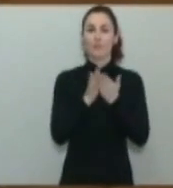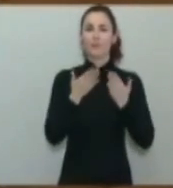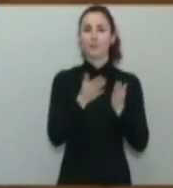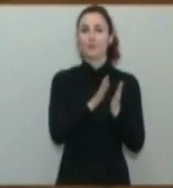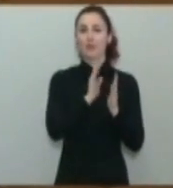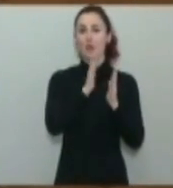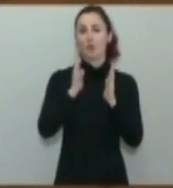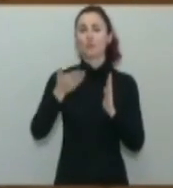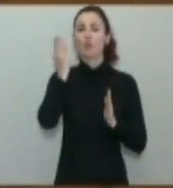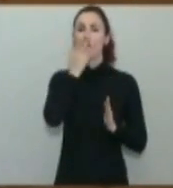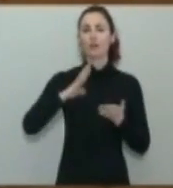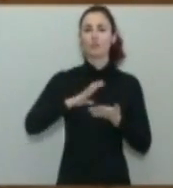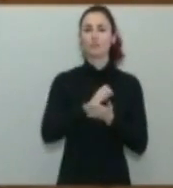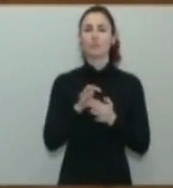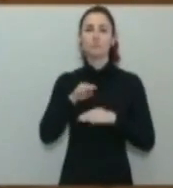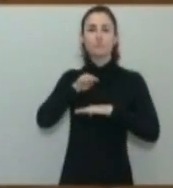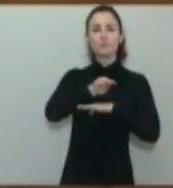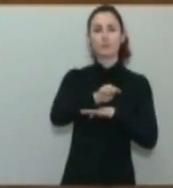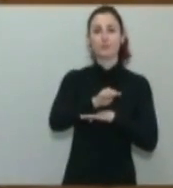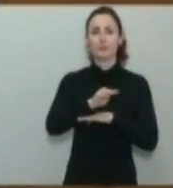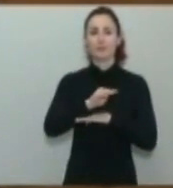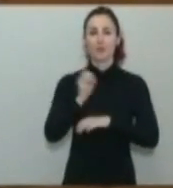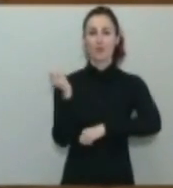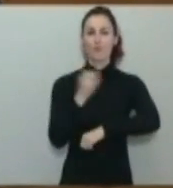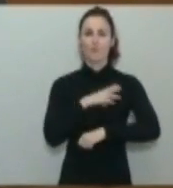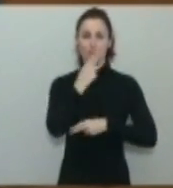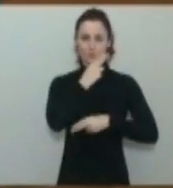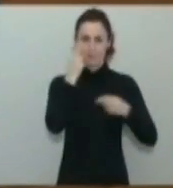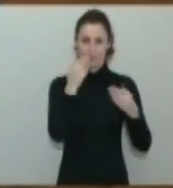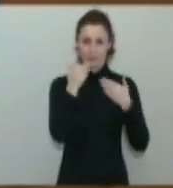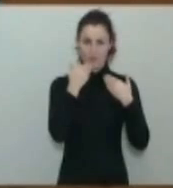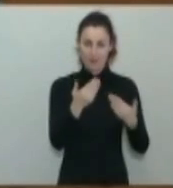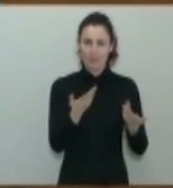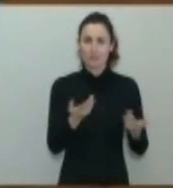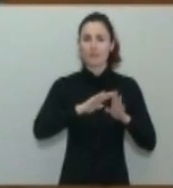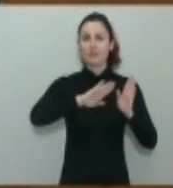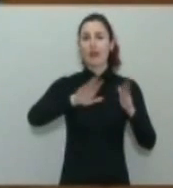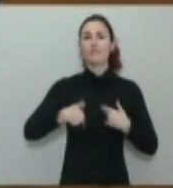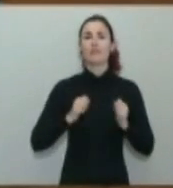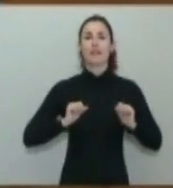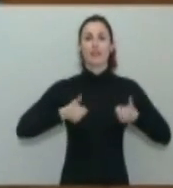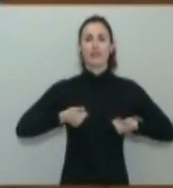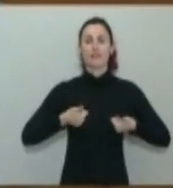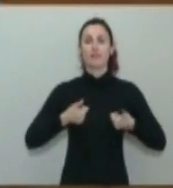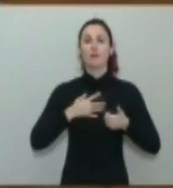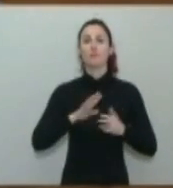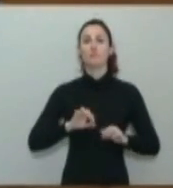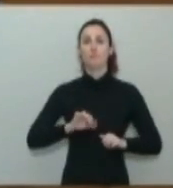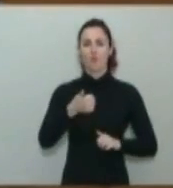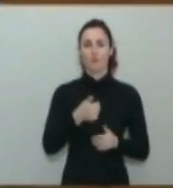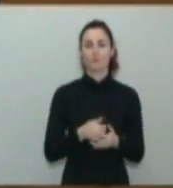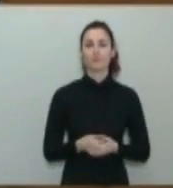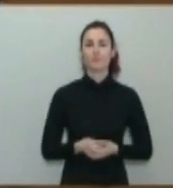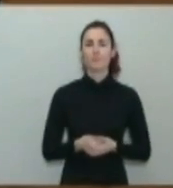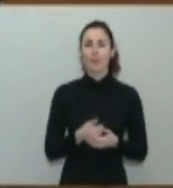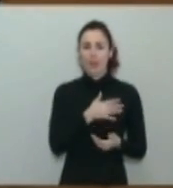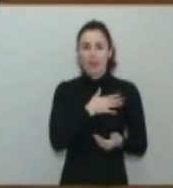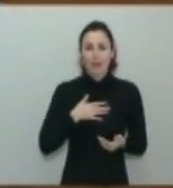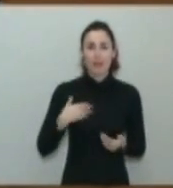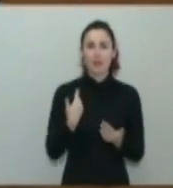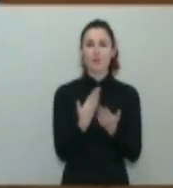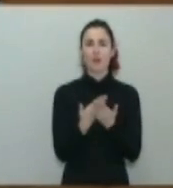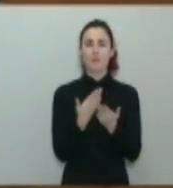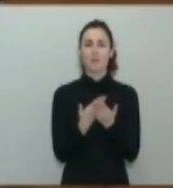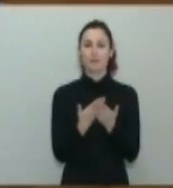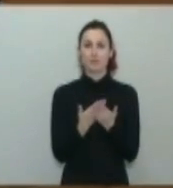centros educativos sostenidos con fondos públicos. Finalmente, esta iniciativa fue aprobada. Se trataba de una